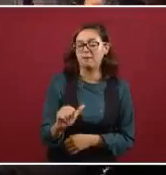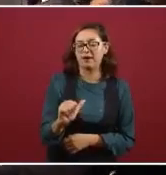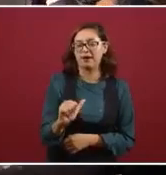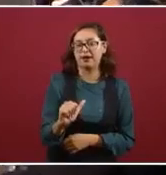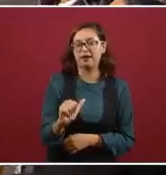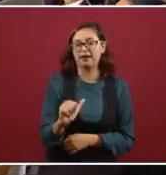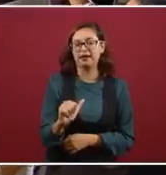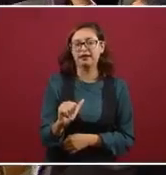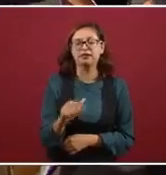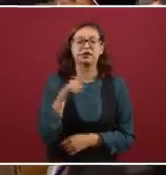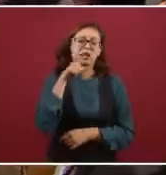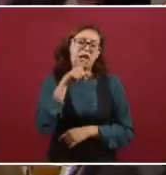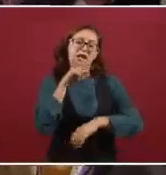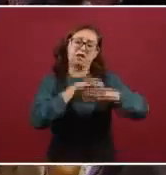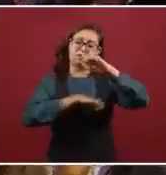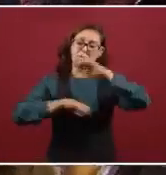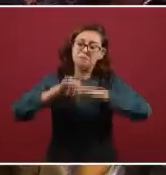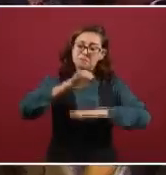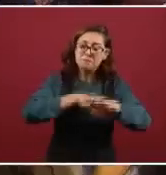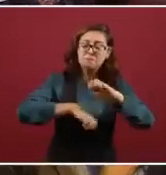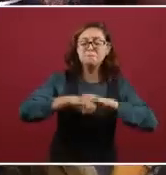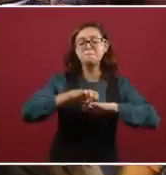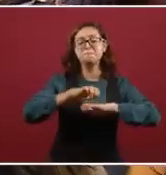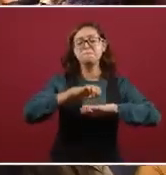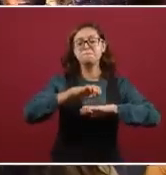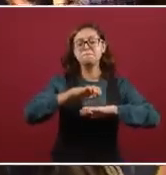de que una empresa de